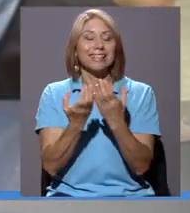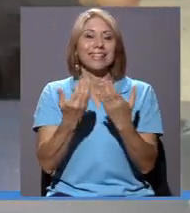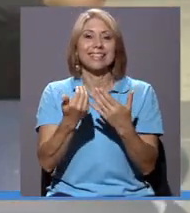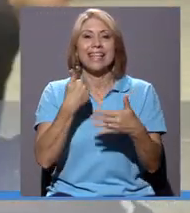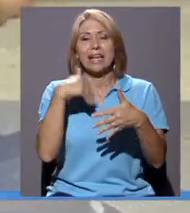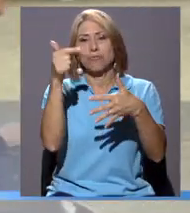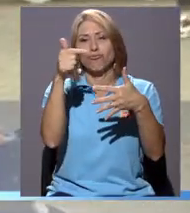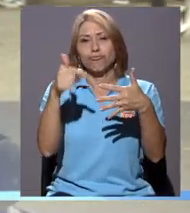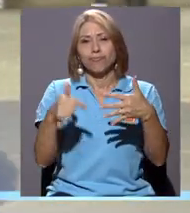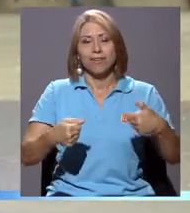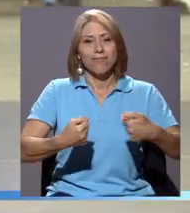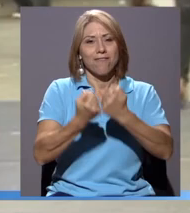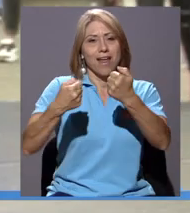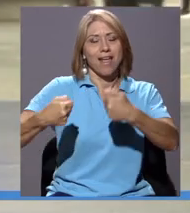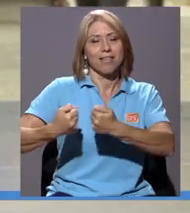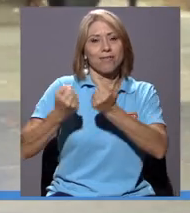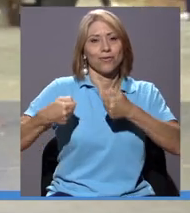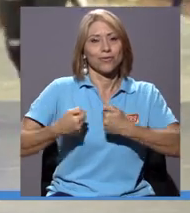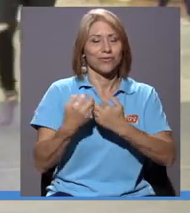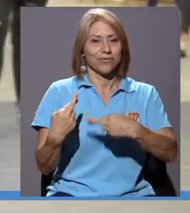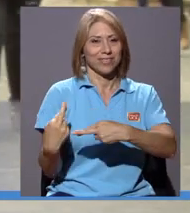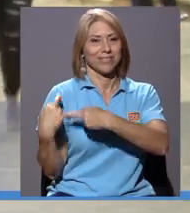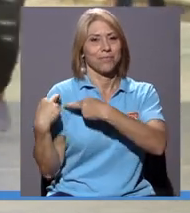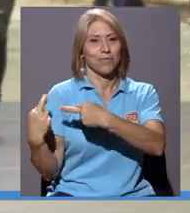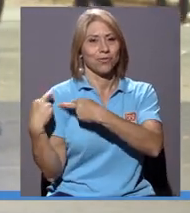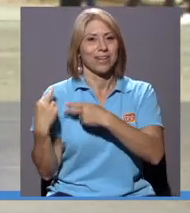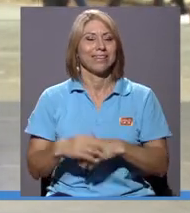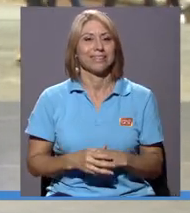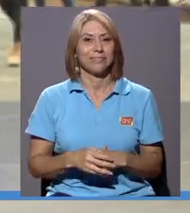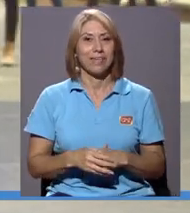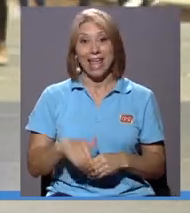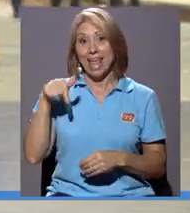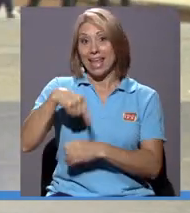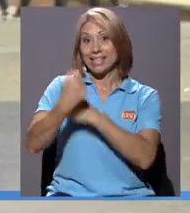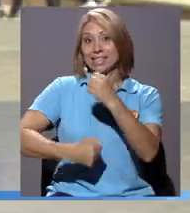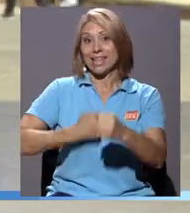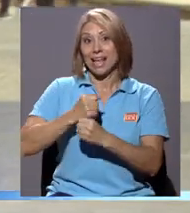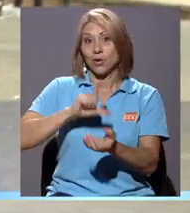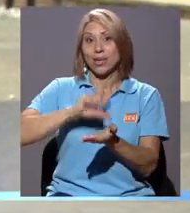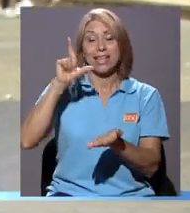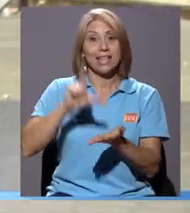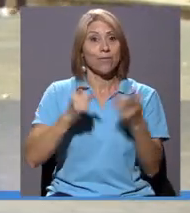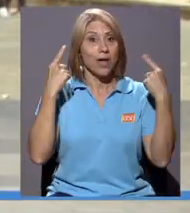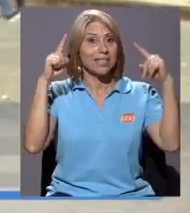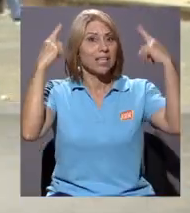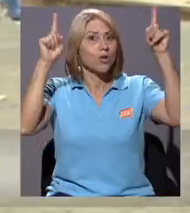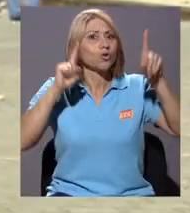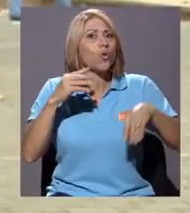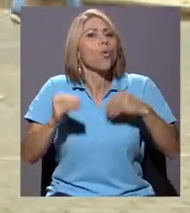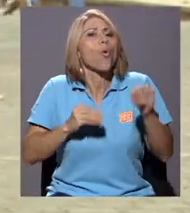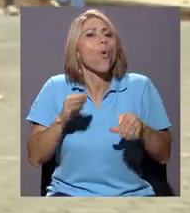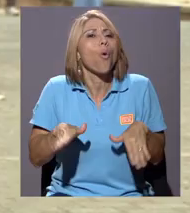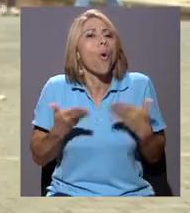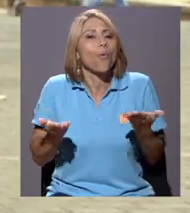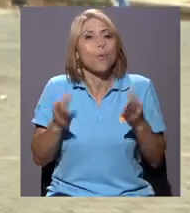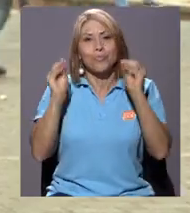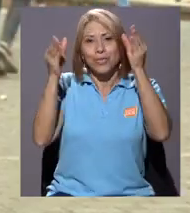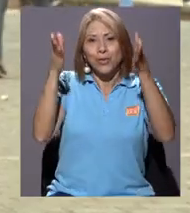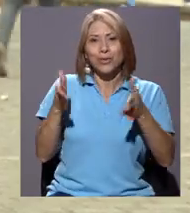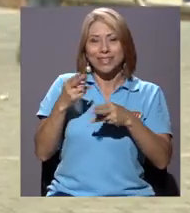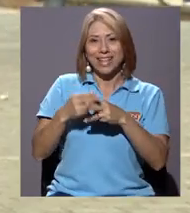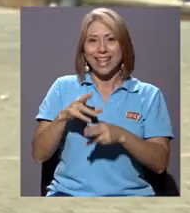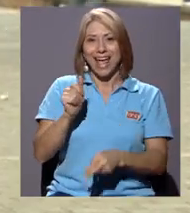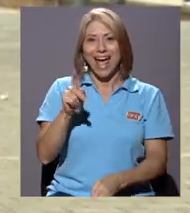de retos y de responsabilidades. ¿Cómo hacer para que este año lectivo sea exitoso? El docente Andrés Solano nos